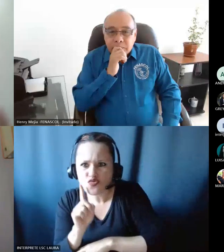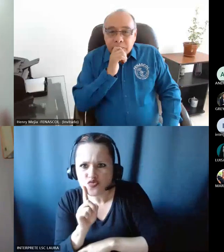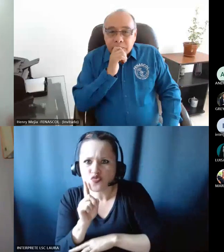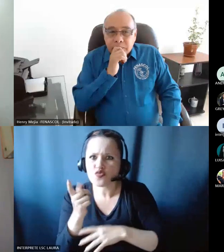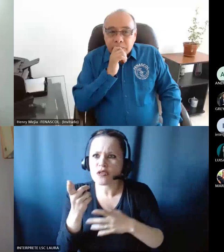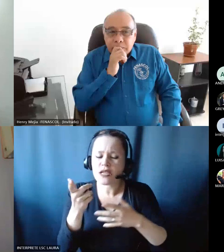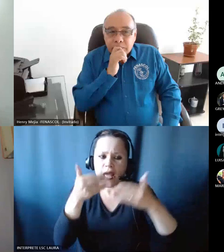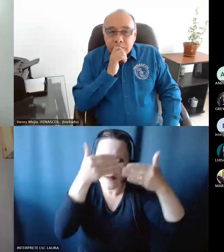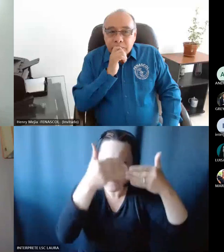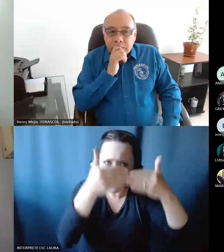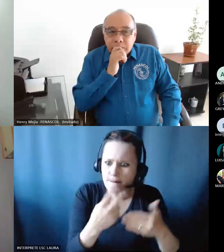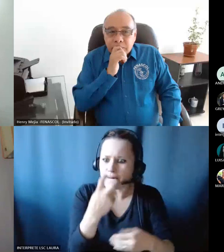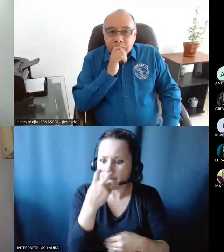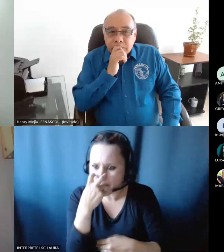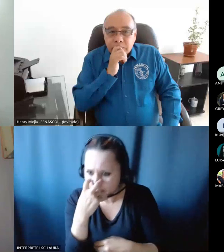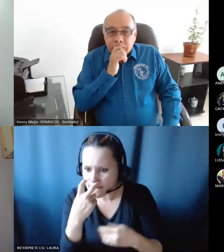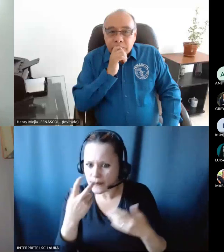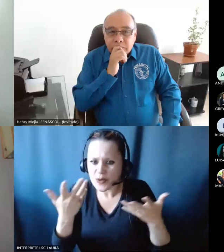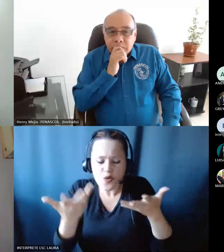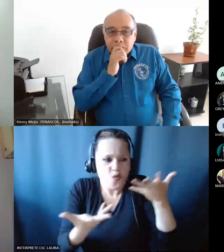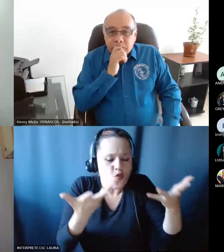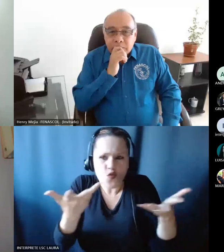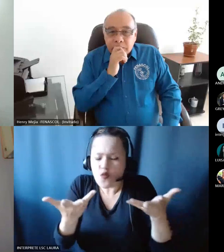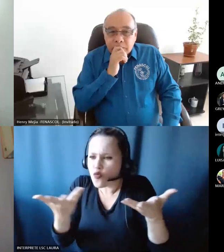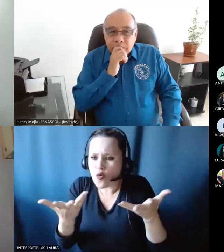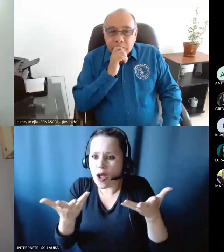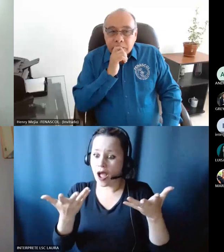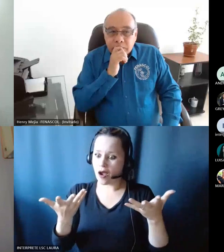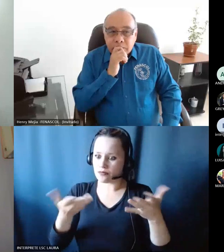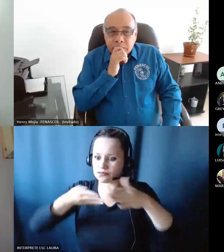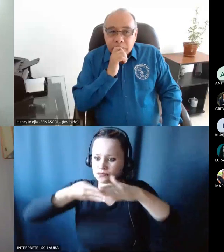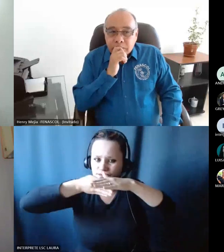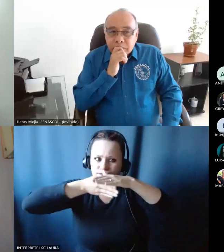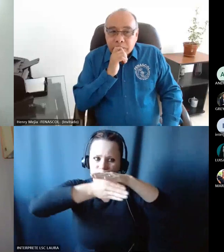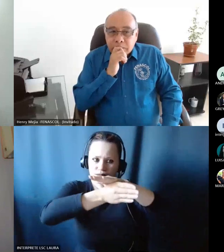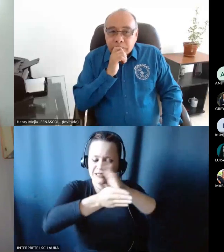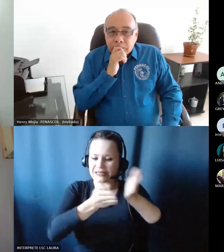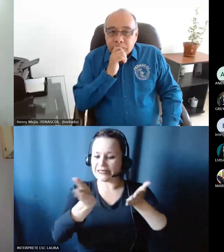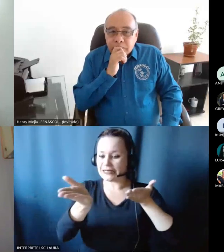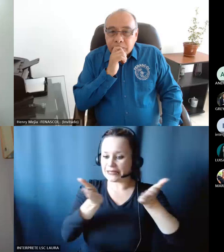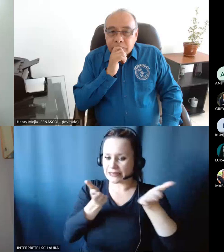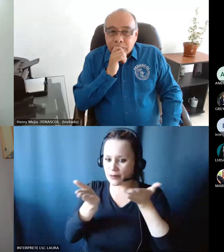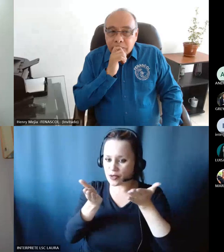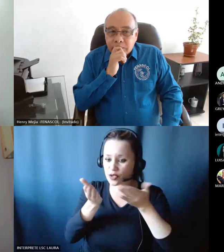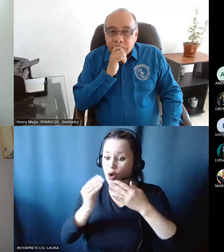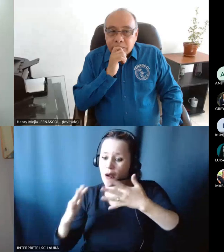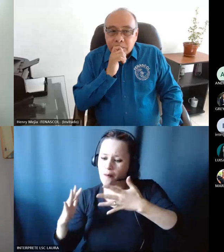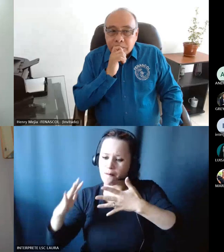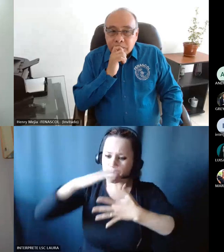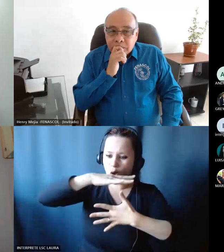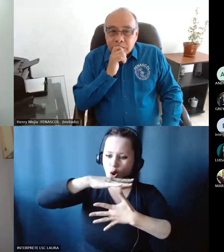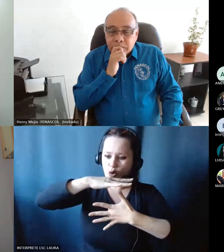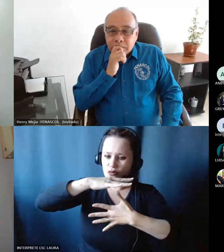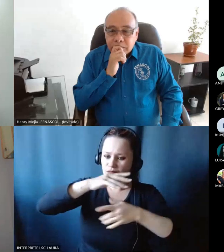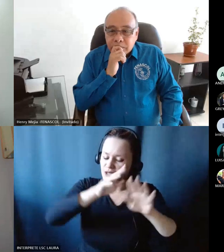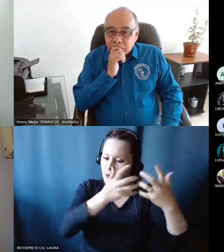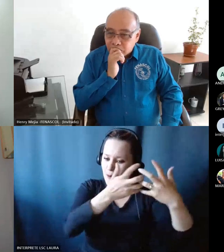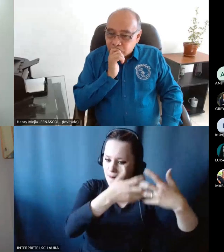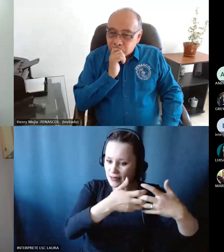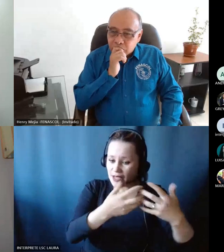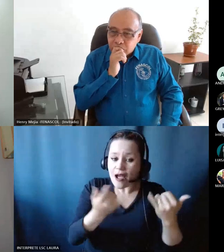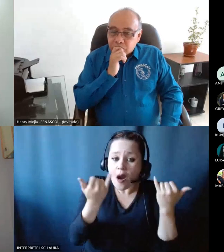auditiva visual la posibilidad de acceder a nuestros servicios priorizando los en nuestra compañía actualmente